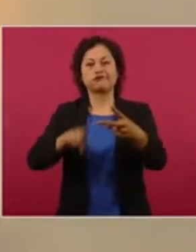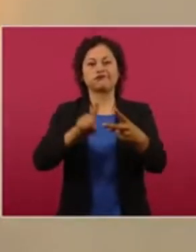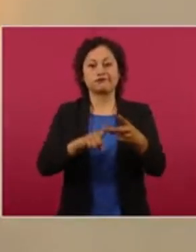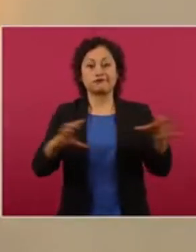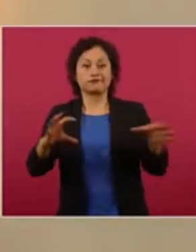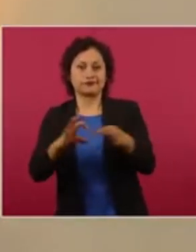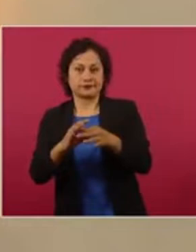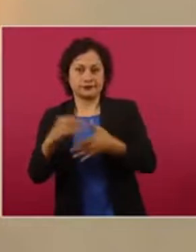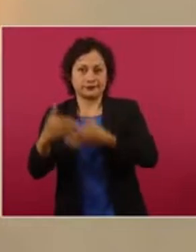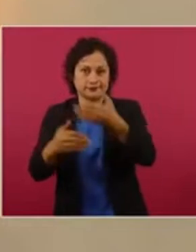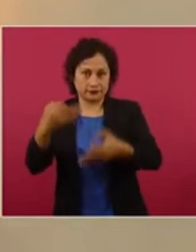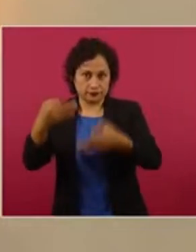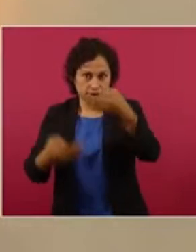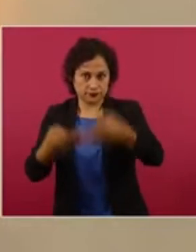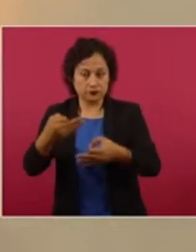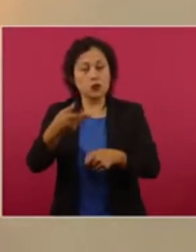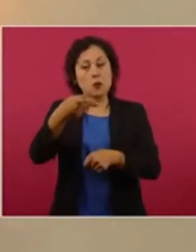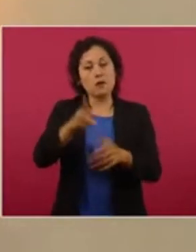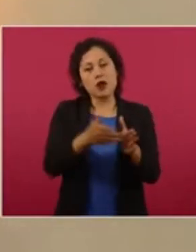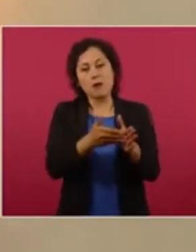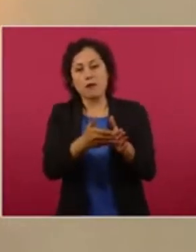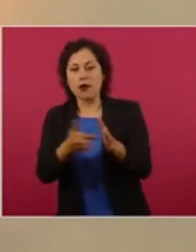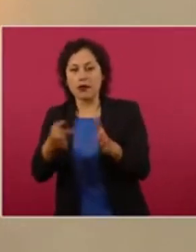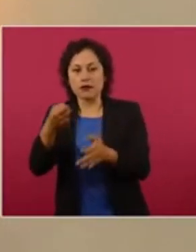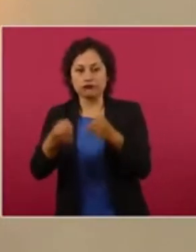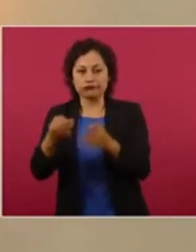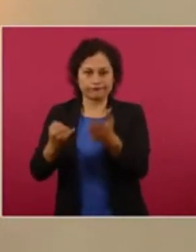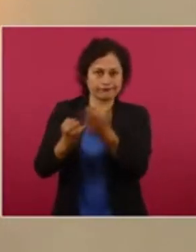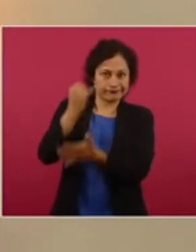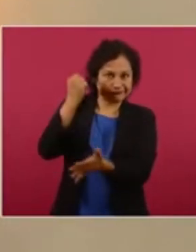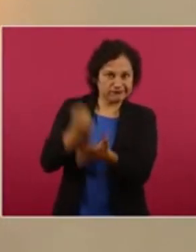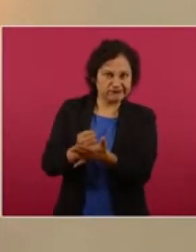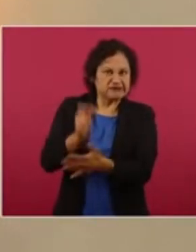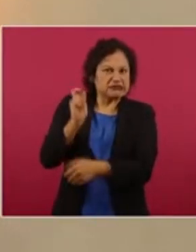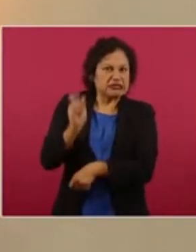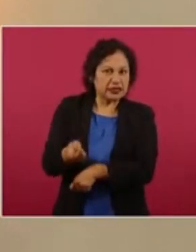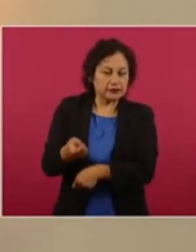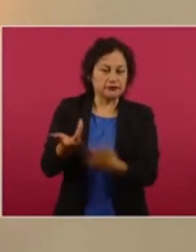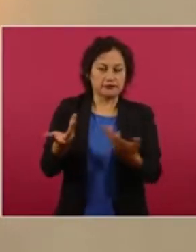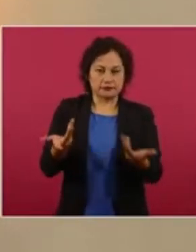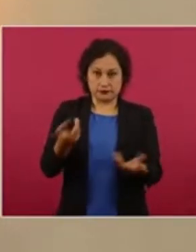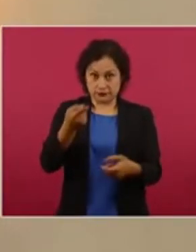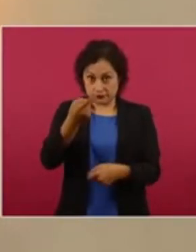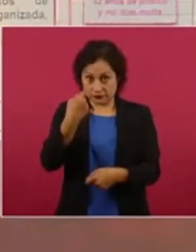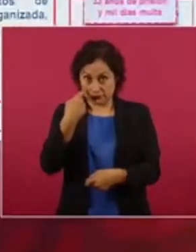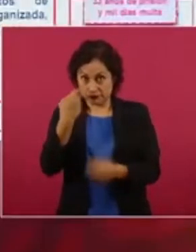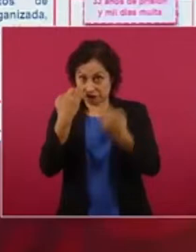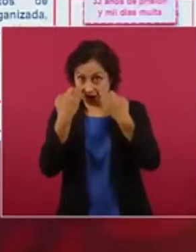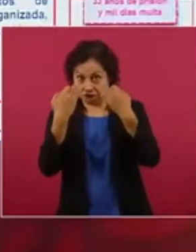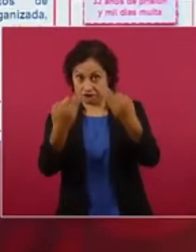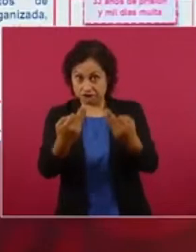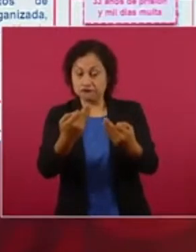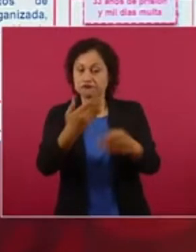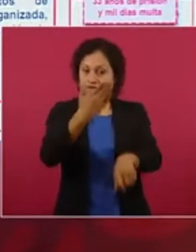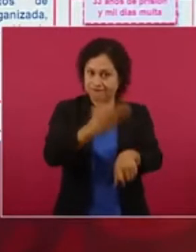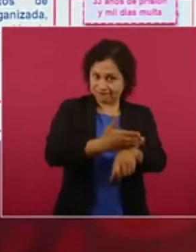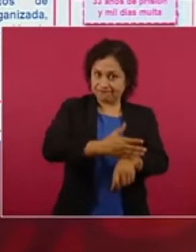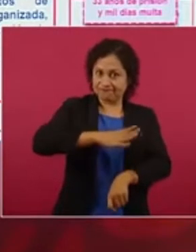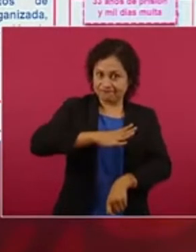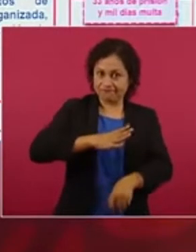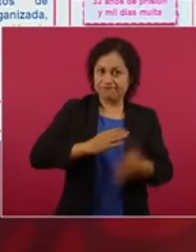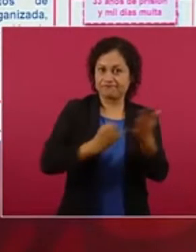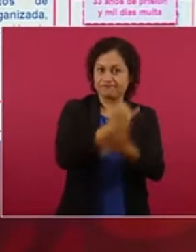también de las sentencias, es decir, que el crimen no quede sin castigo y que llegue a una sentencia